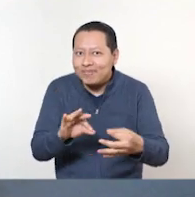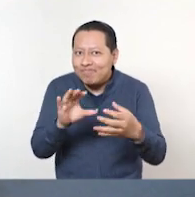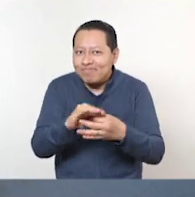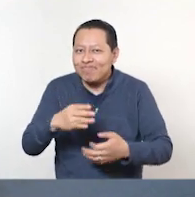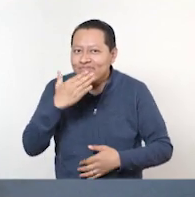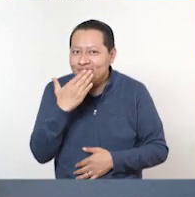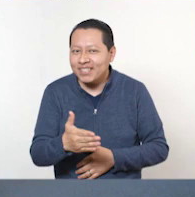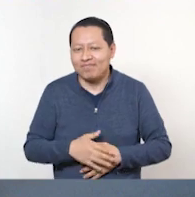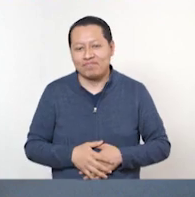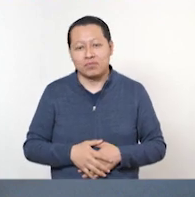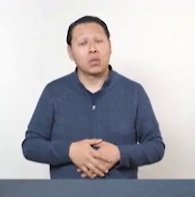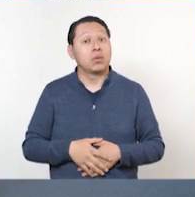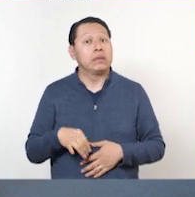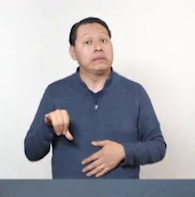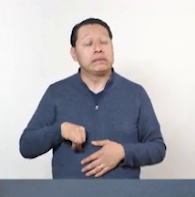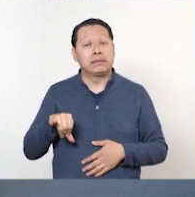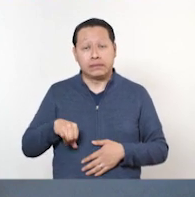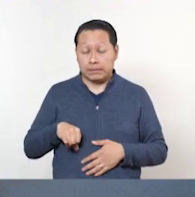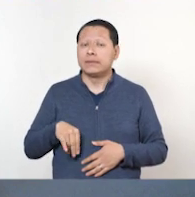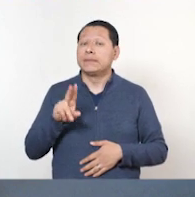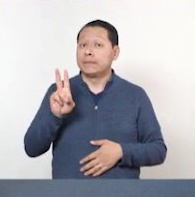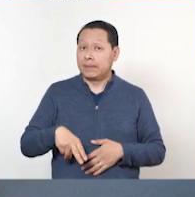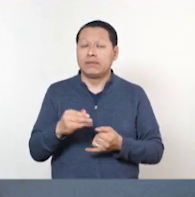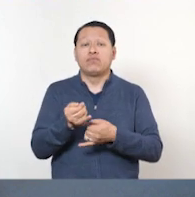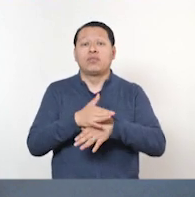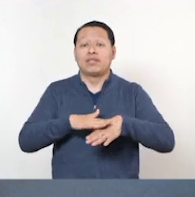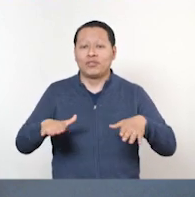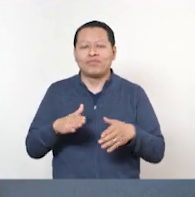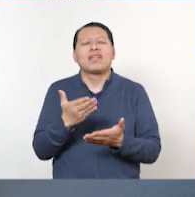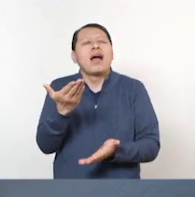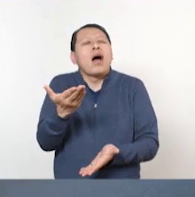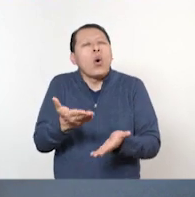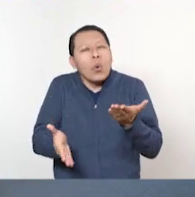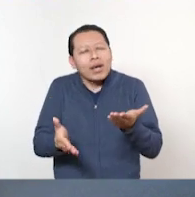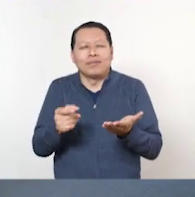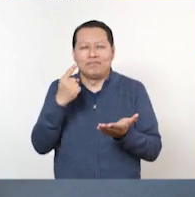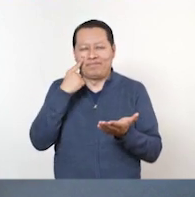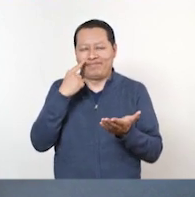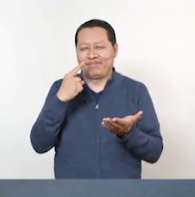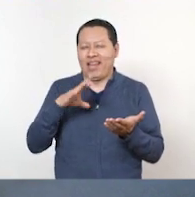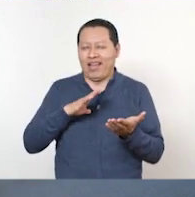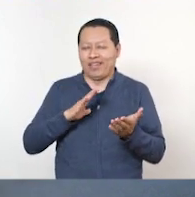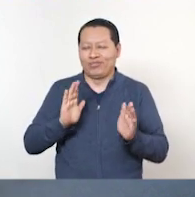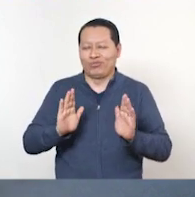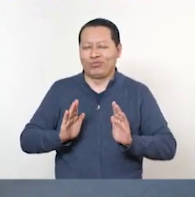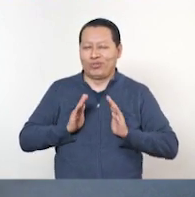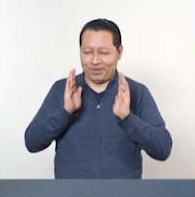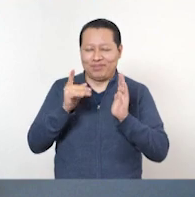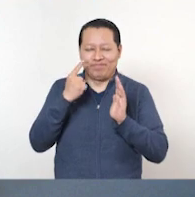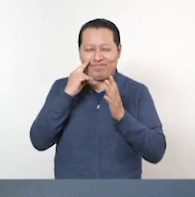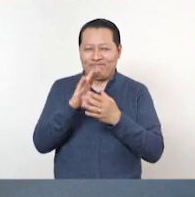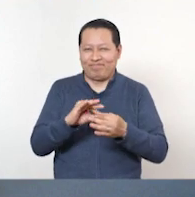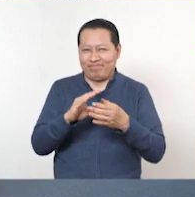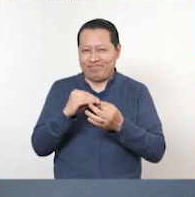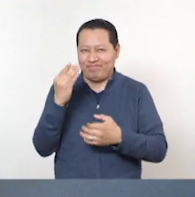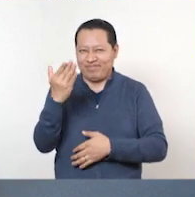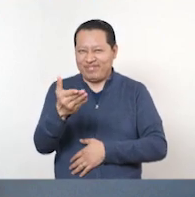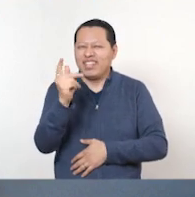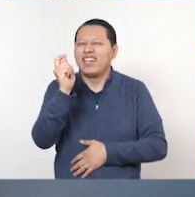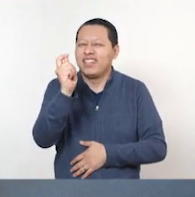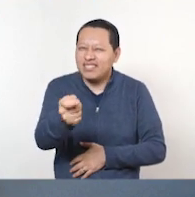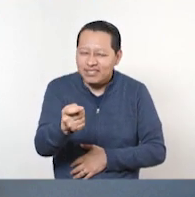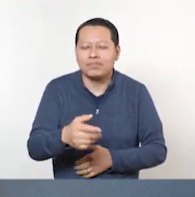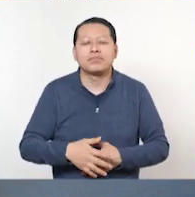y los niños. Qué interesante toda la información que nos compartió. Y ahora yo les tengo otra sorpresa. Muy bien, ¿cuál